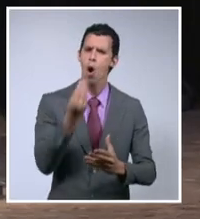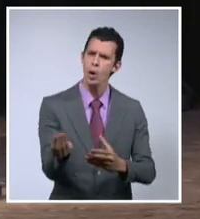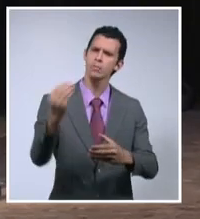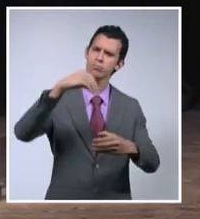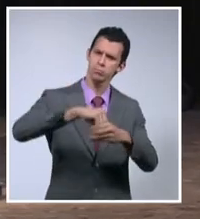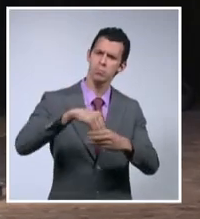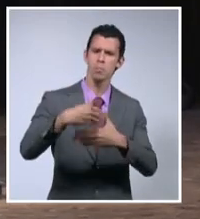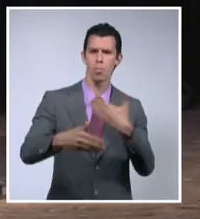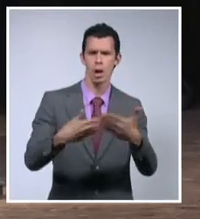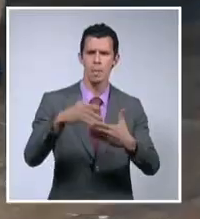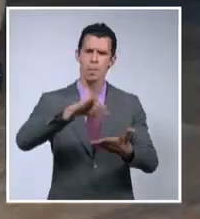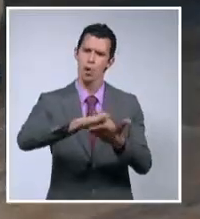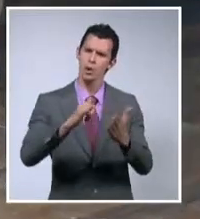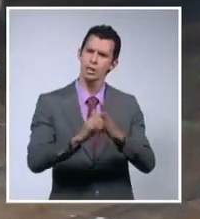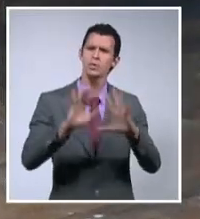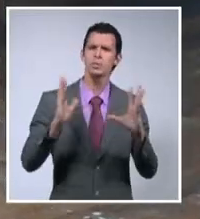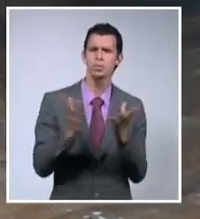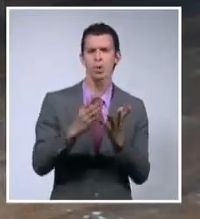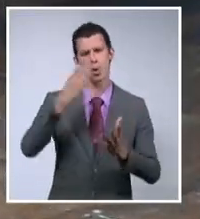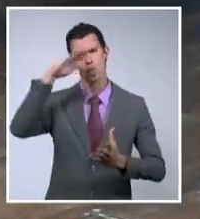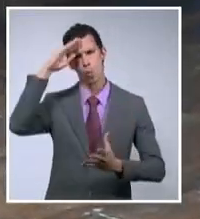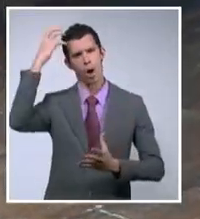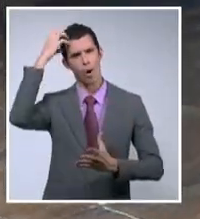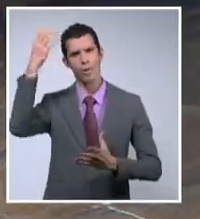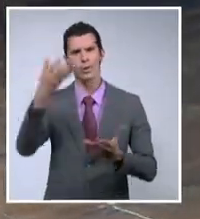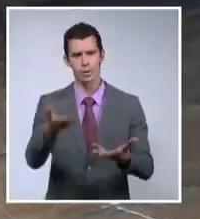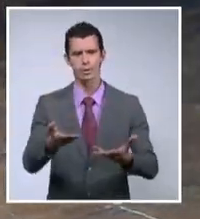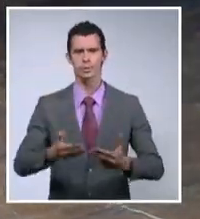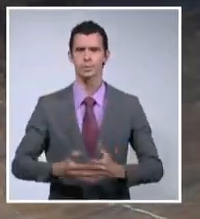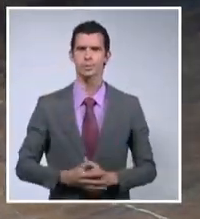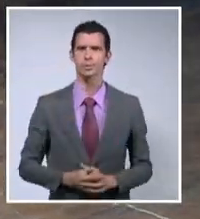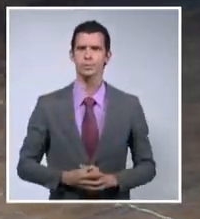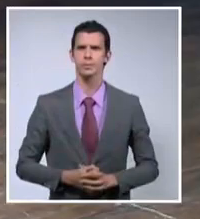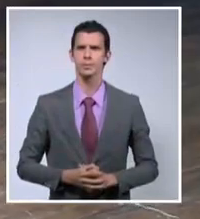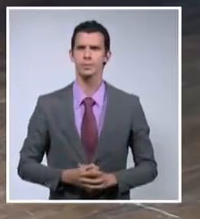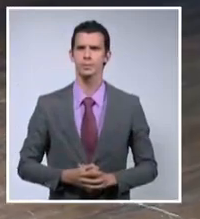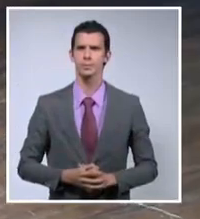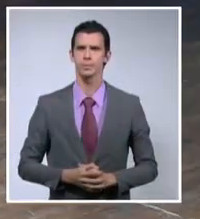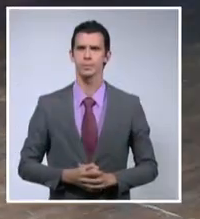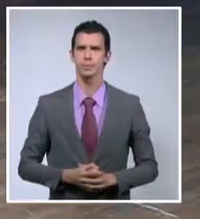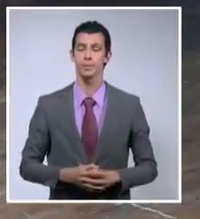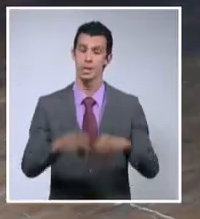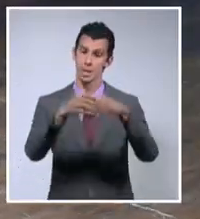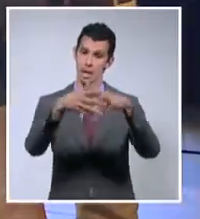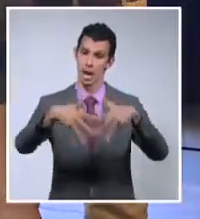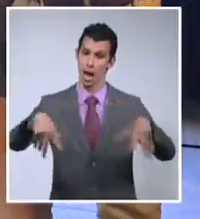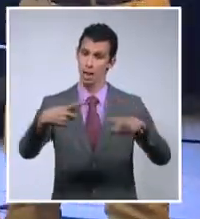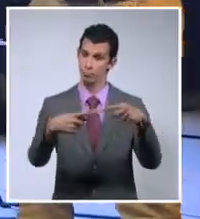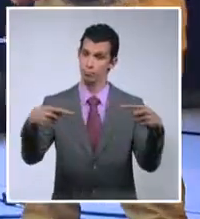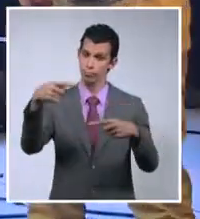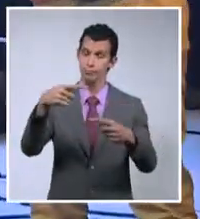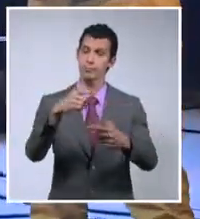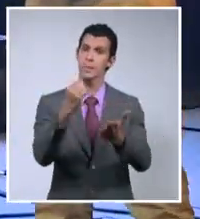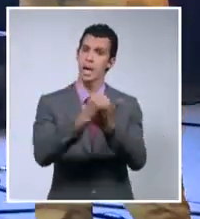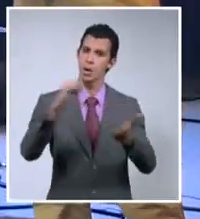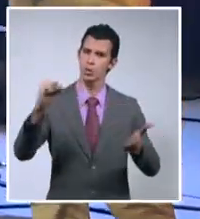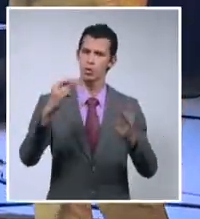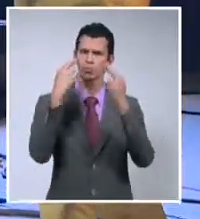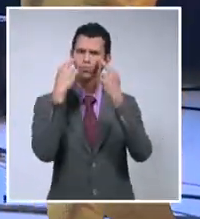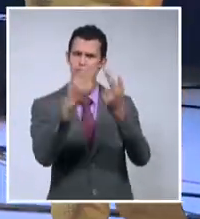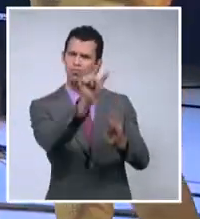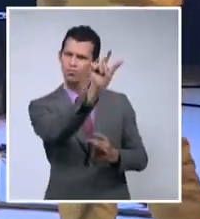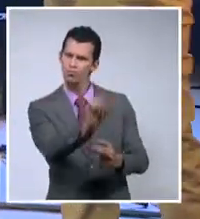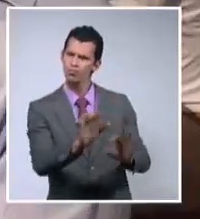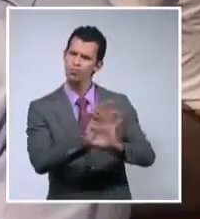estrategia económico y social. En el acto central de graduación se reconoció a un grupo de estudiantes por su trayectoria en el